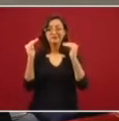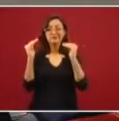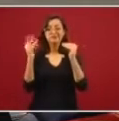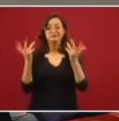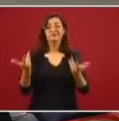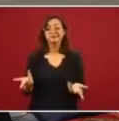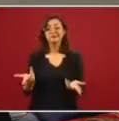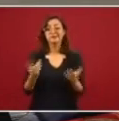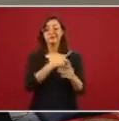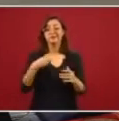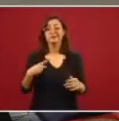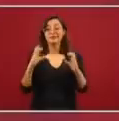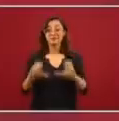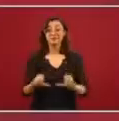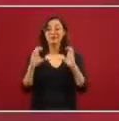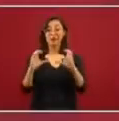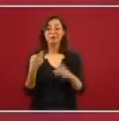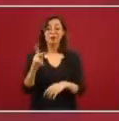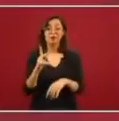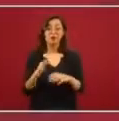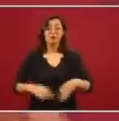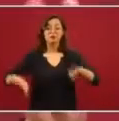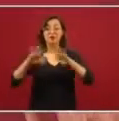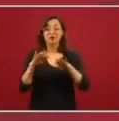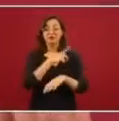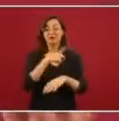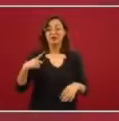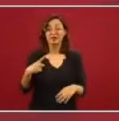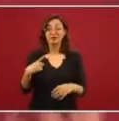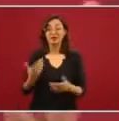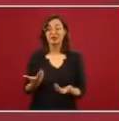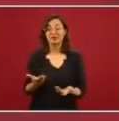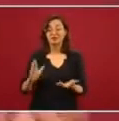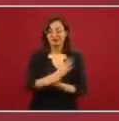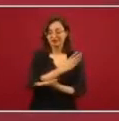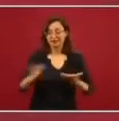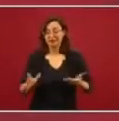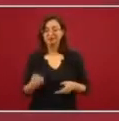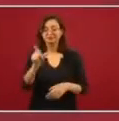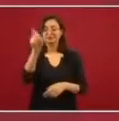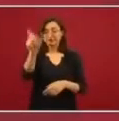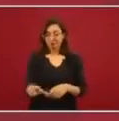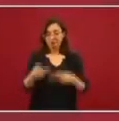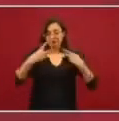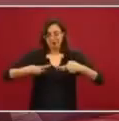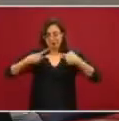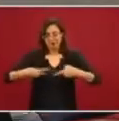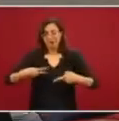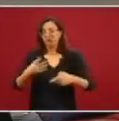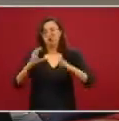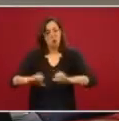hay que cuidarlo pero aquí el punto es distinguir al presidente como persona que tiene en sus cuidados médicos